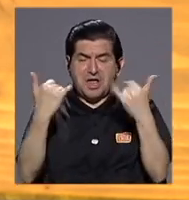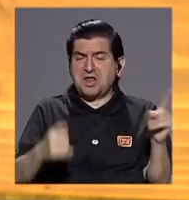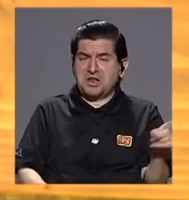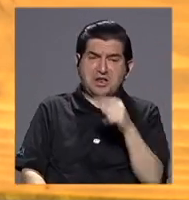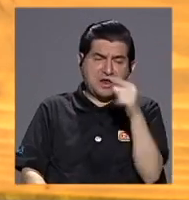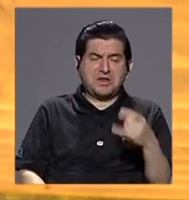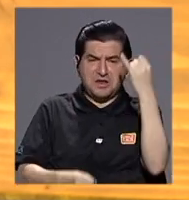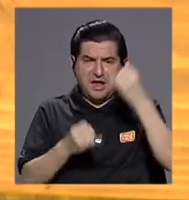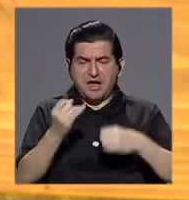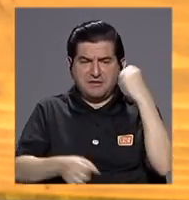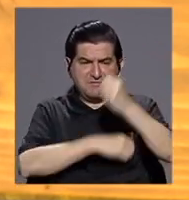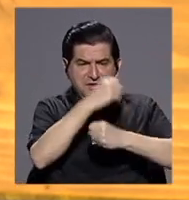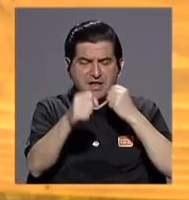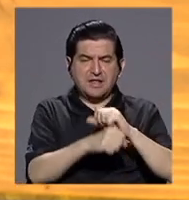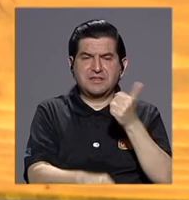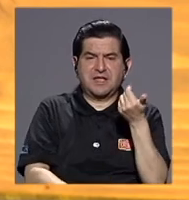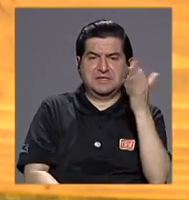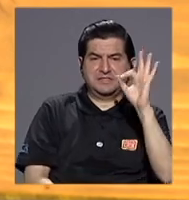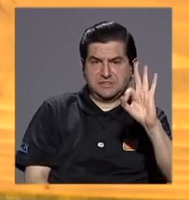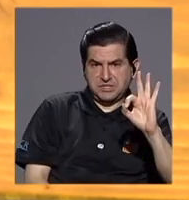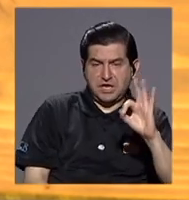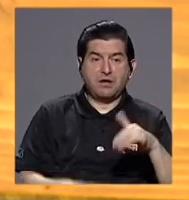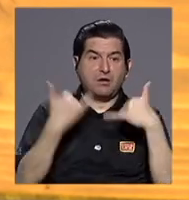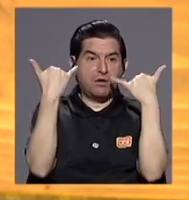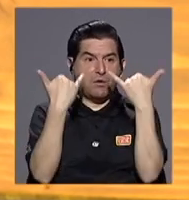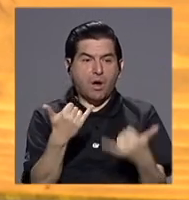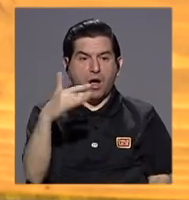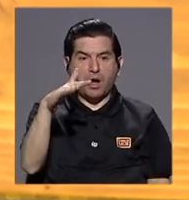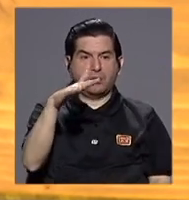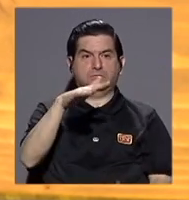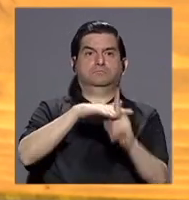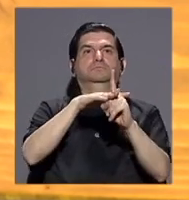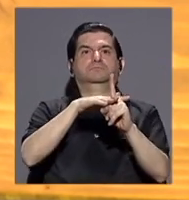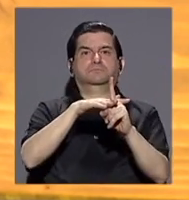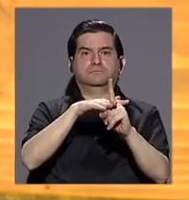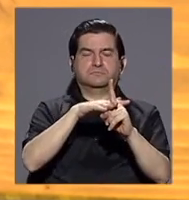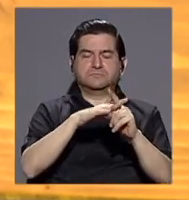desde finales del siglo XIX, ahora de pronto irrumpe.